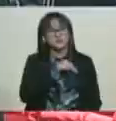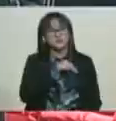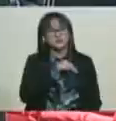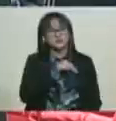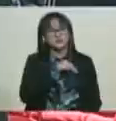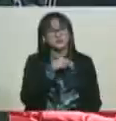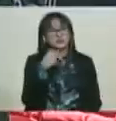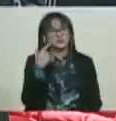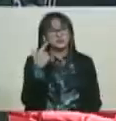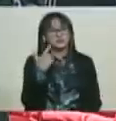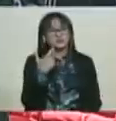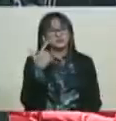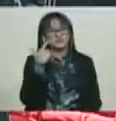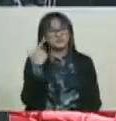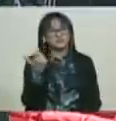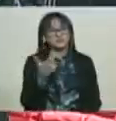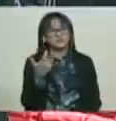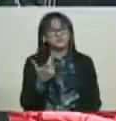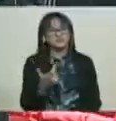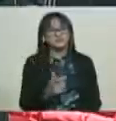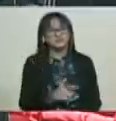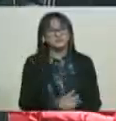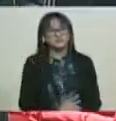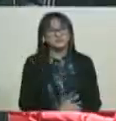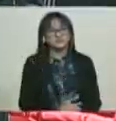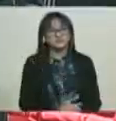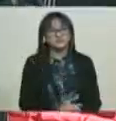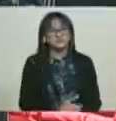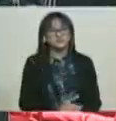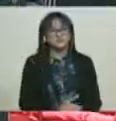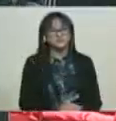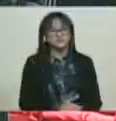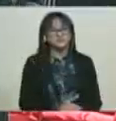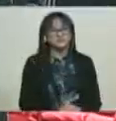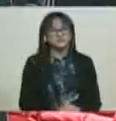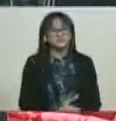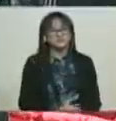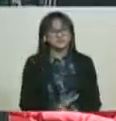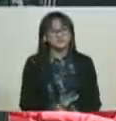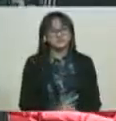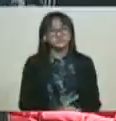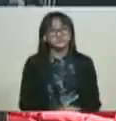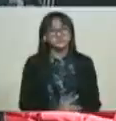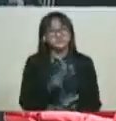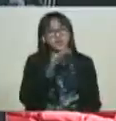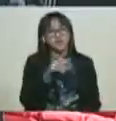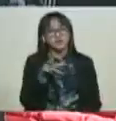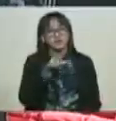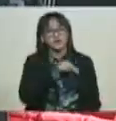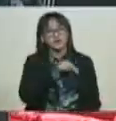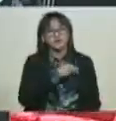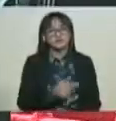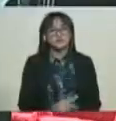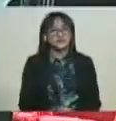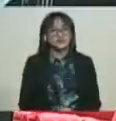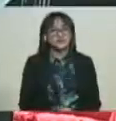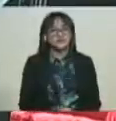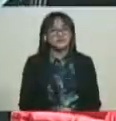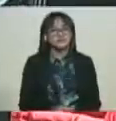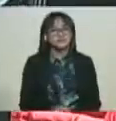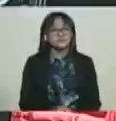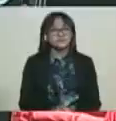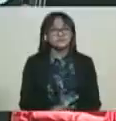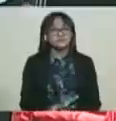y cantante 1 que no tenga carne estamos